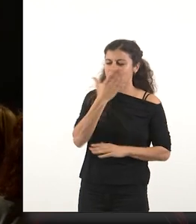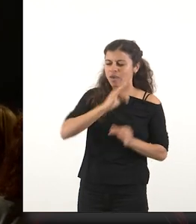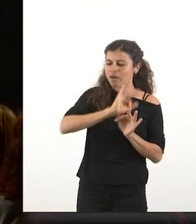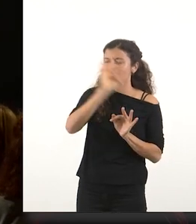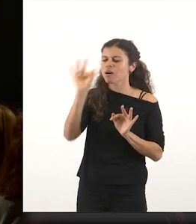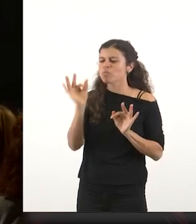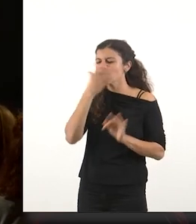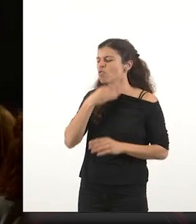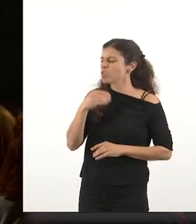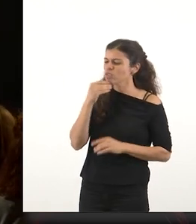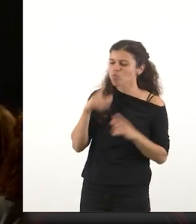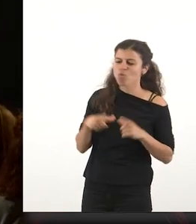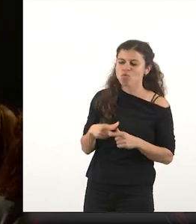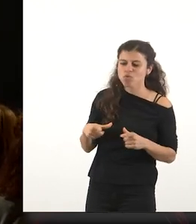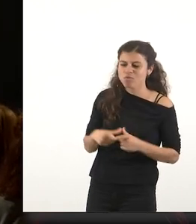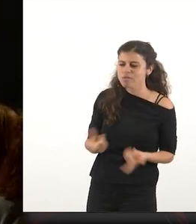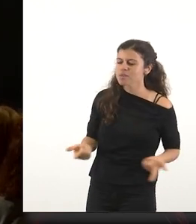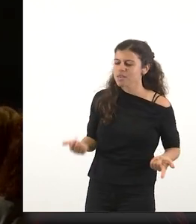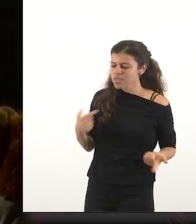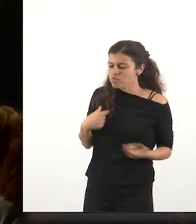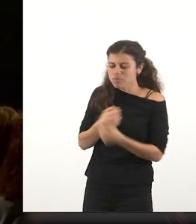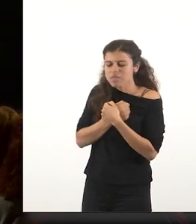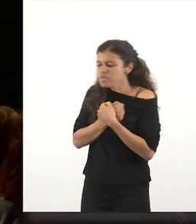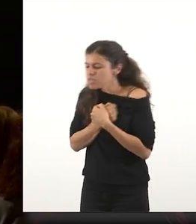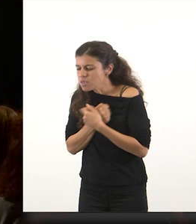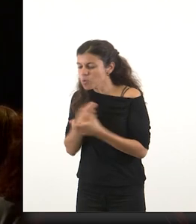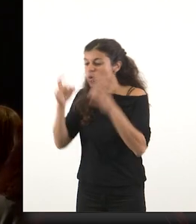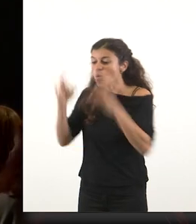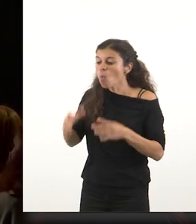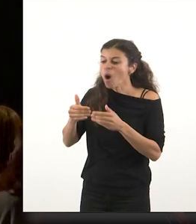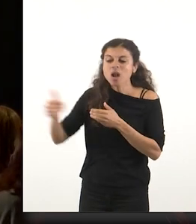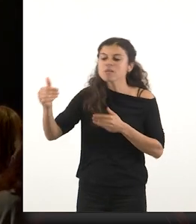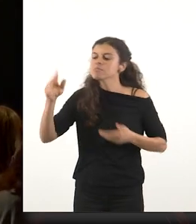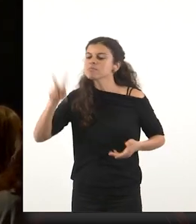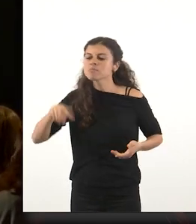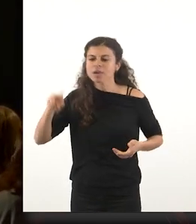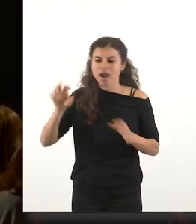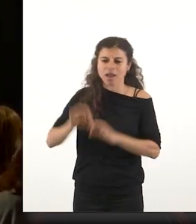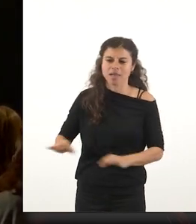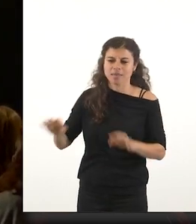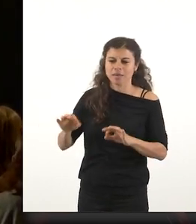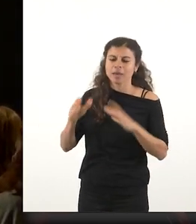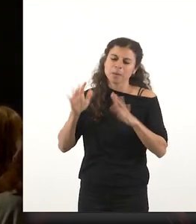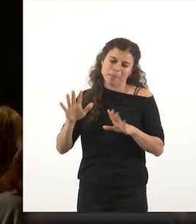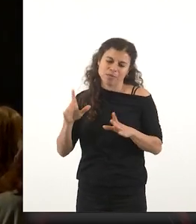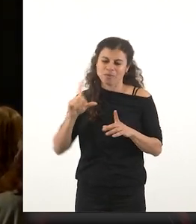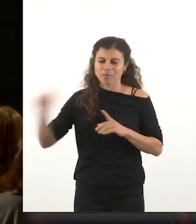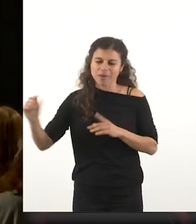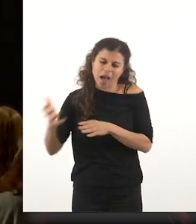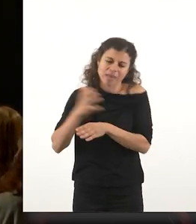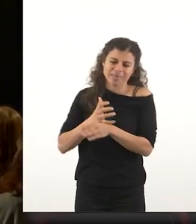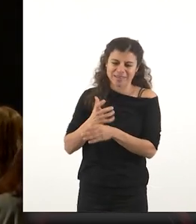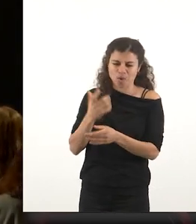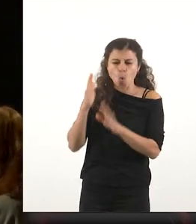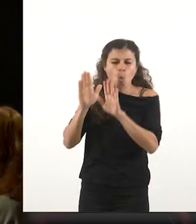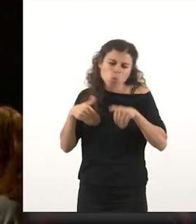Tío, como te quiero yo, nunca te va a querer nadie, tío. Pero antes de irnos de aquí, me va a dar el último beso, ¿no? Y ese último